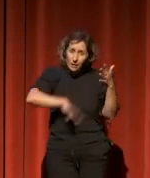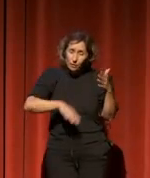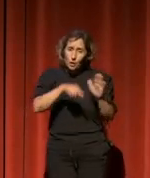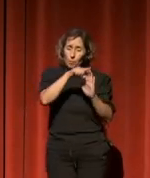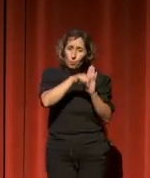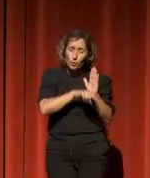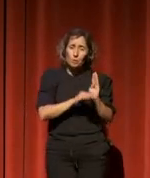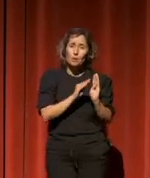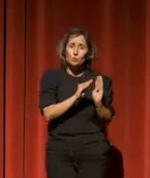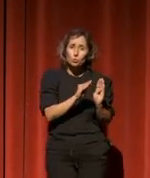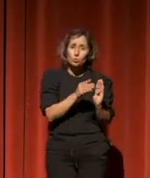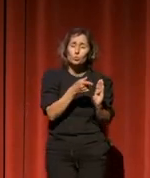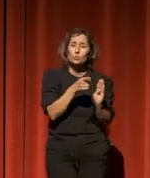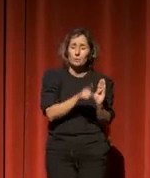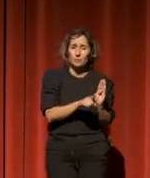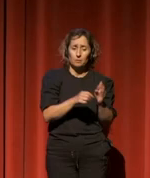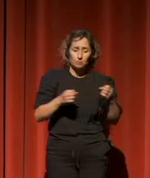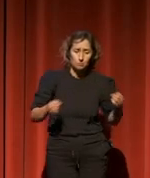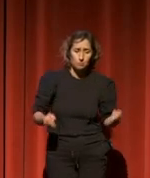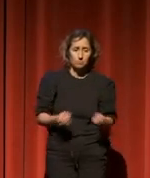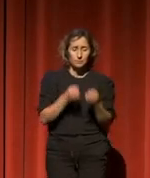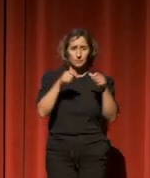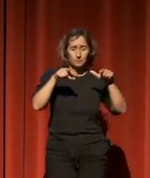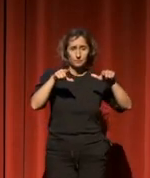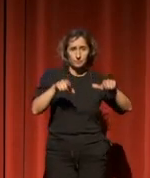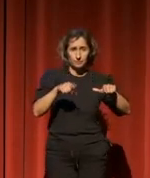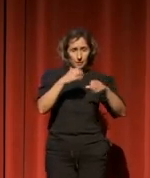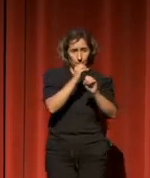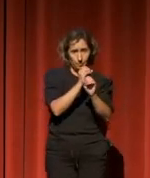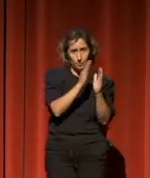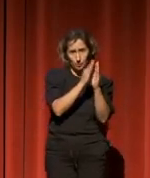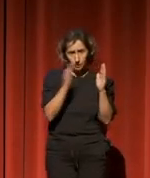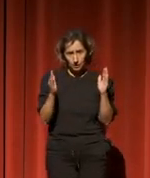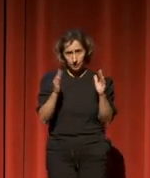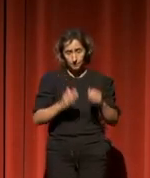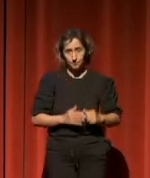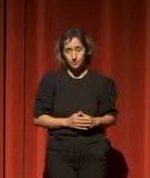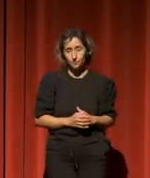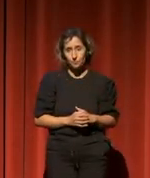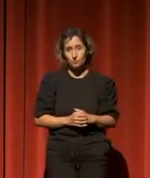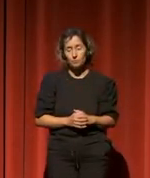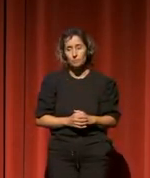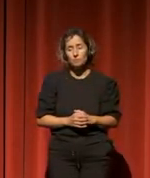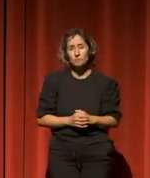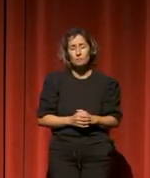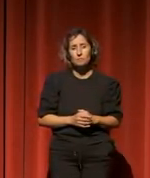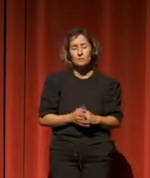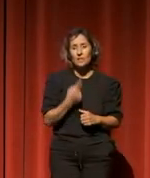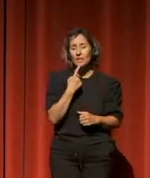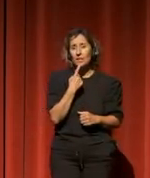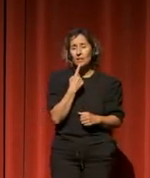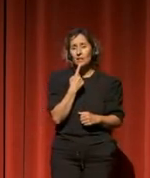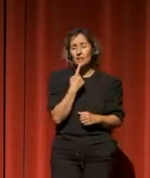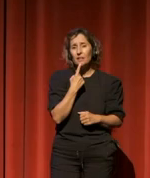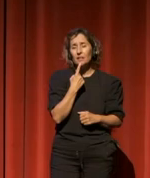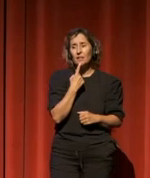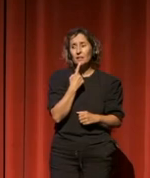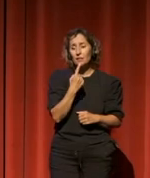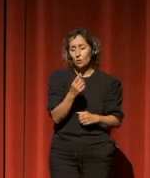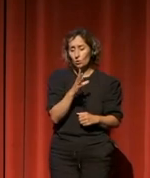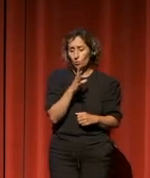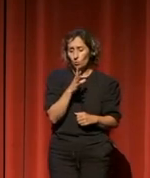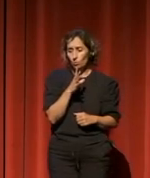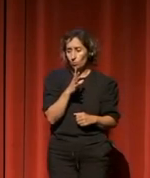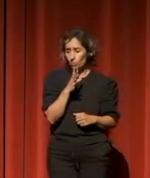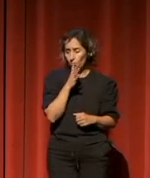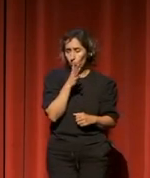eh de promoción de los laboratorios bibliotecarios vale em lo digo porque un poco este panorama inicial porque